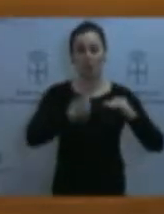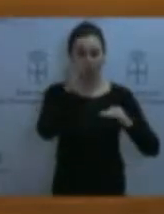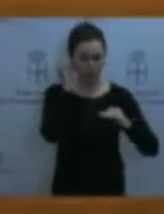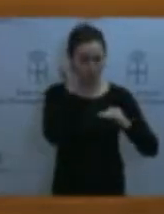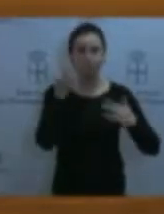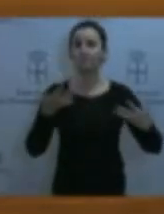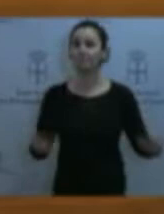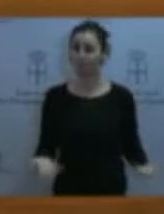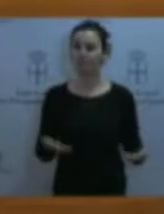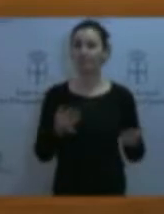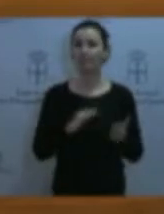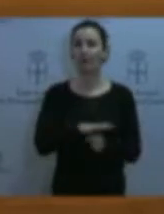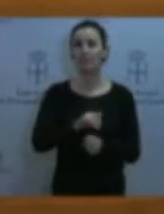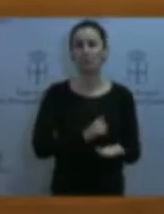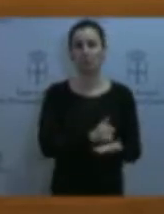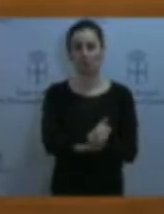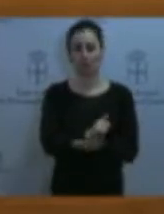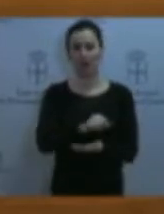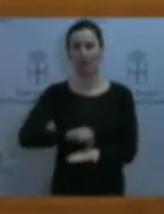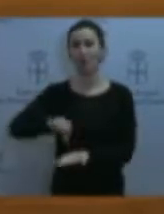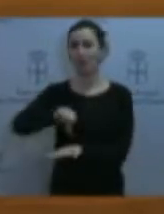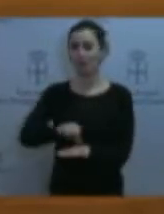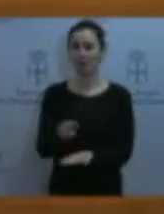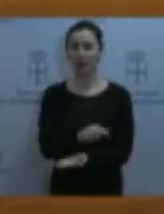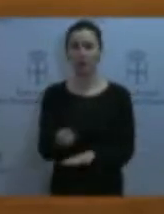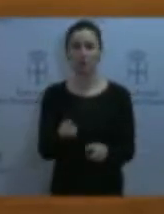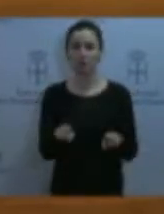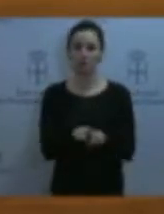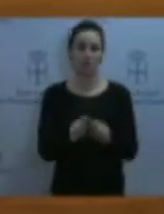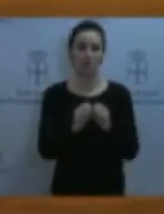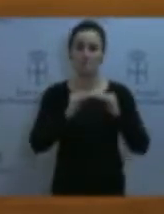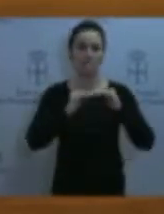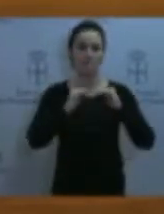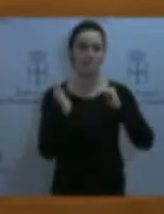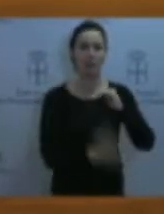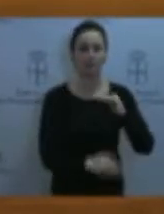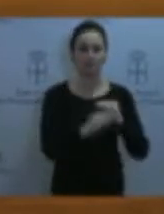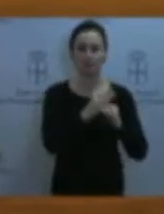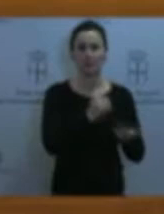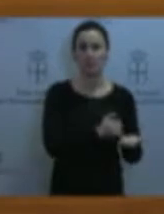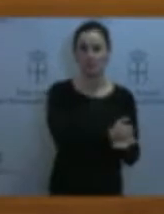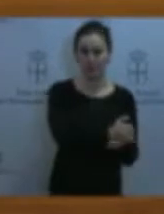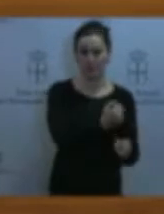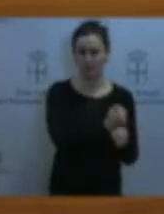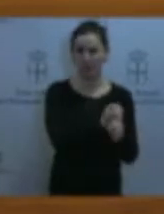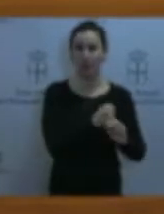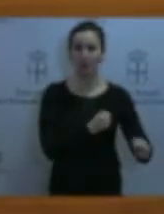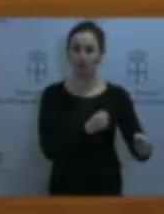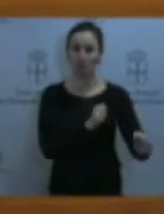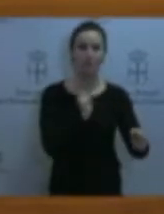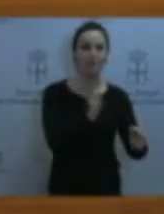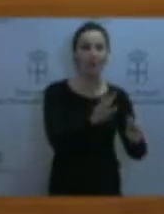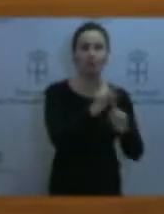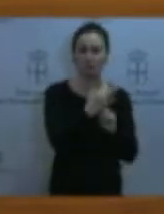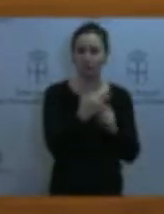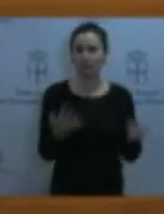urbano supone una doble brecha para las mujeres que viven y que trabajan, además, en los pueblos asturianos. Los datos demográficos nos dicen que son